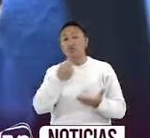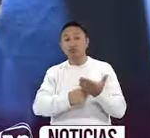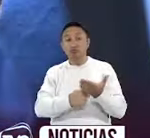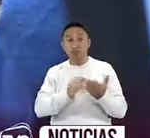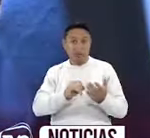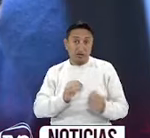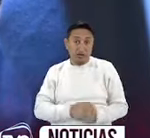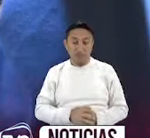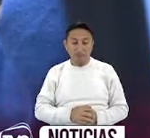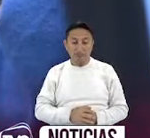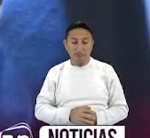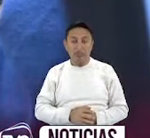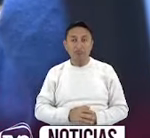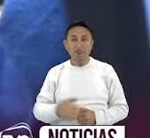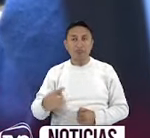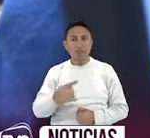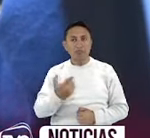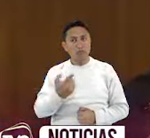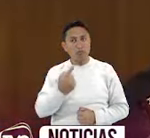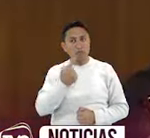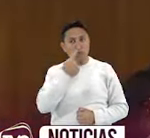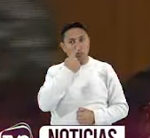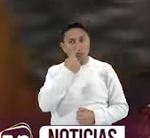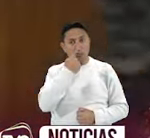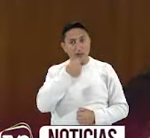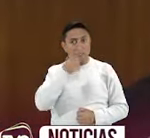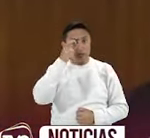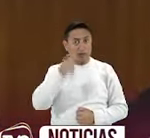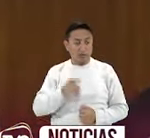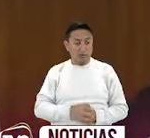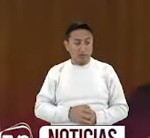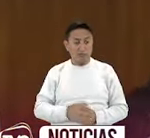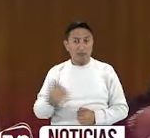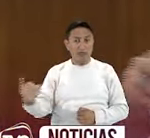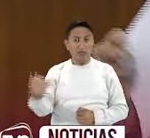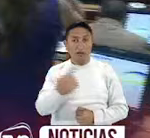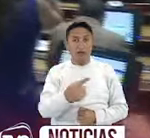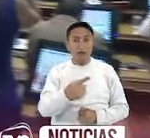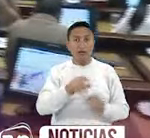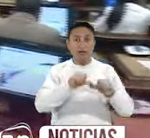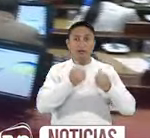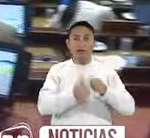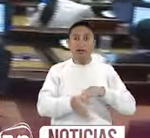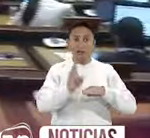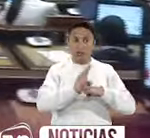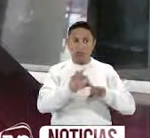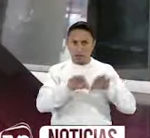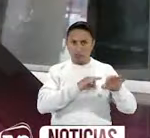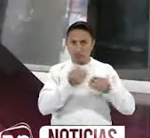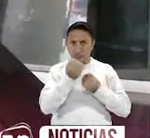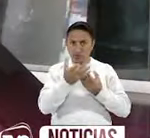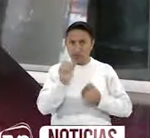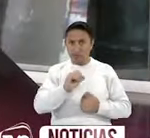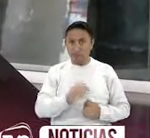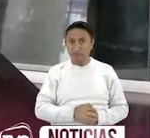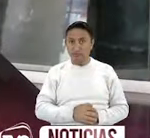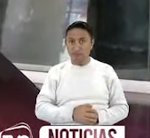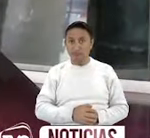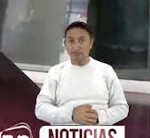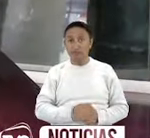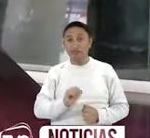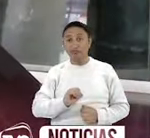parece interesante que la fiscal pueda dar cuenta a la Asamblea sobre su trabajo. Al igual que hay el interés y se ha mostrado